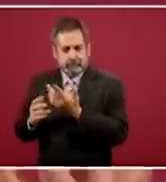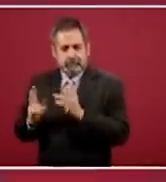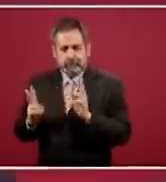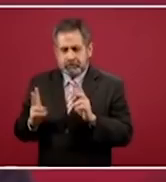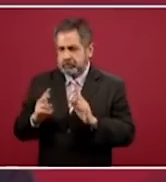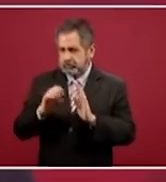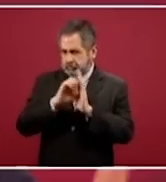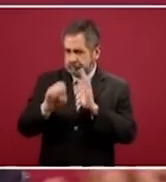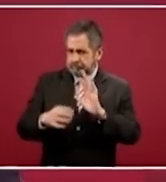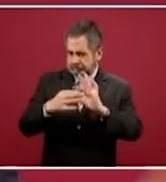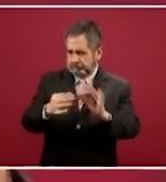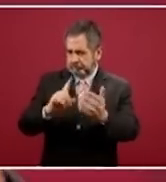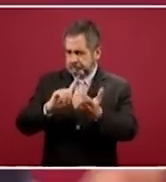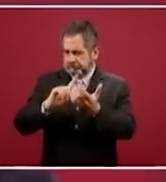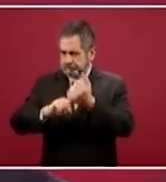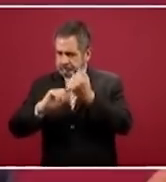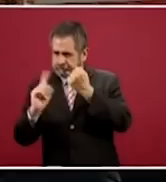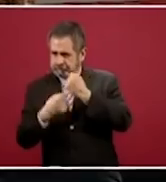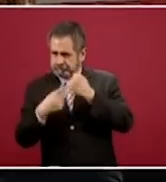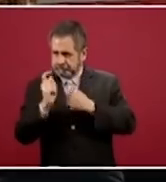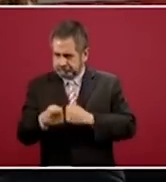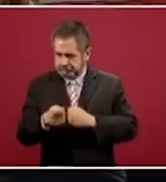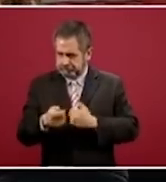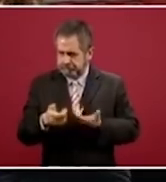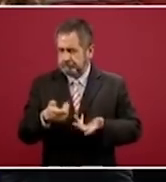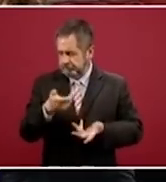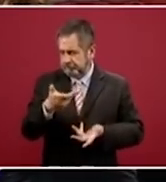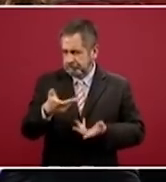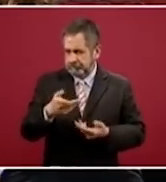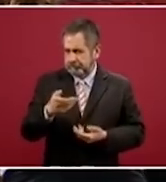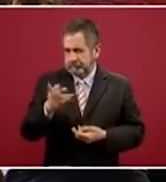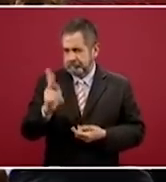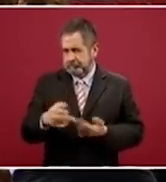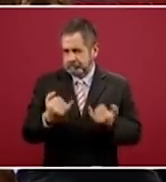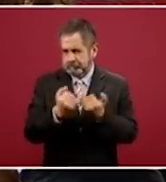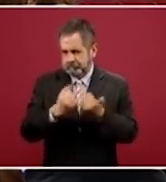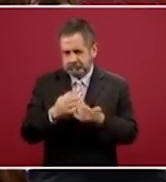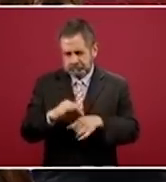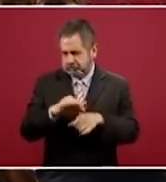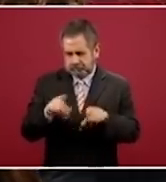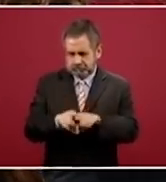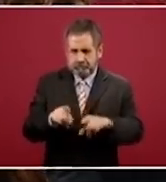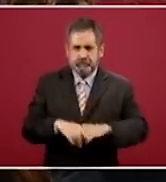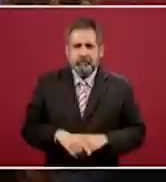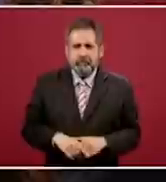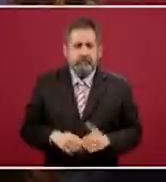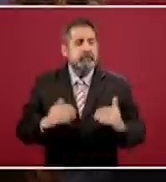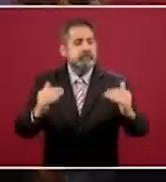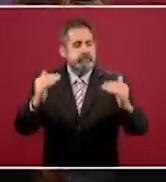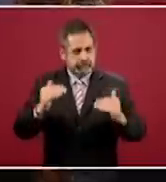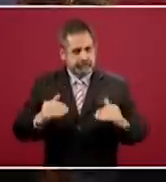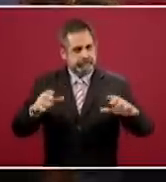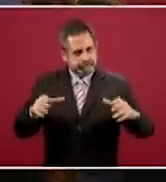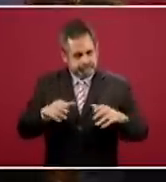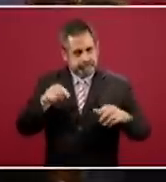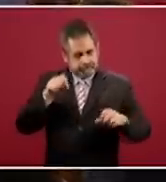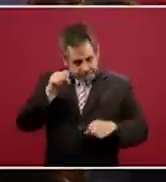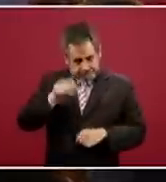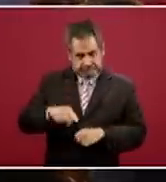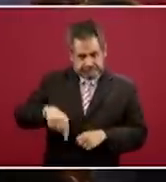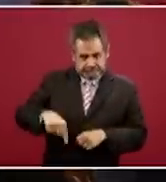Lo uso como una metáfora, como un ejemplo, pero creo que a todos nos es vivencial, todos hemos vivido esto. Veámoslo ahora en el tema de la epidemia.